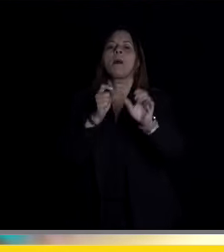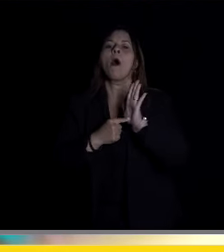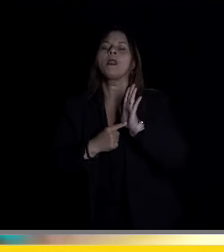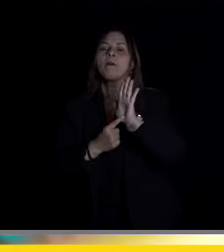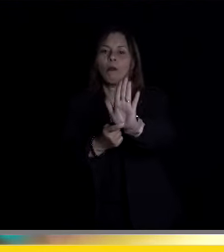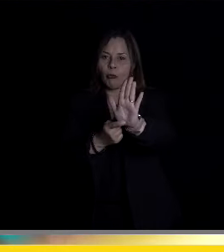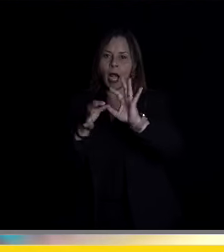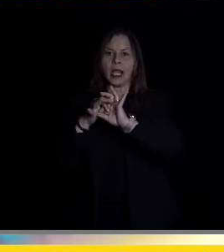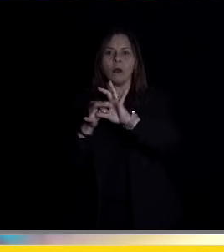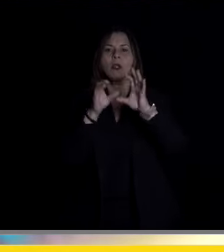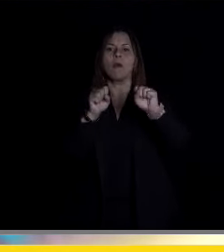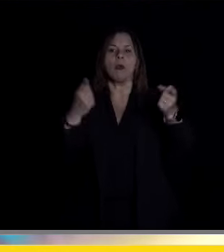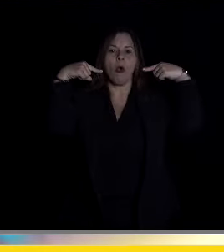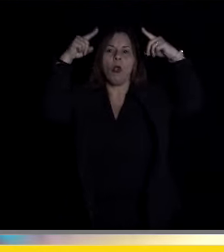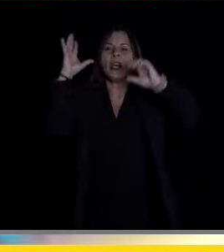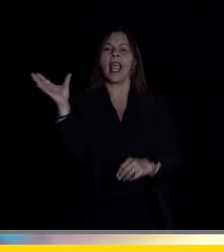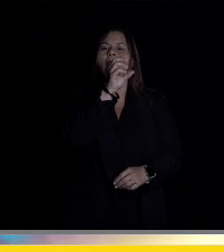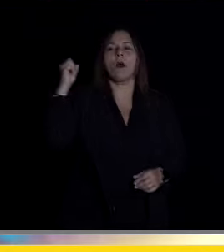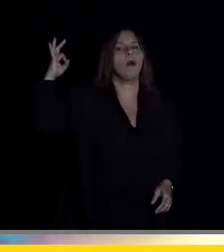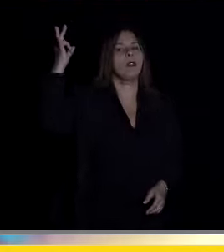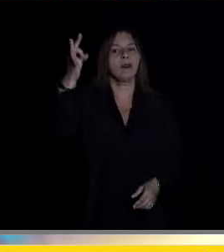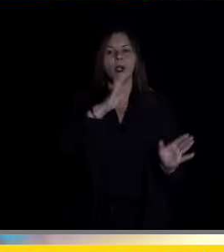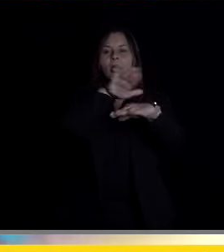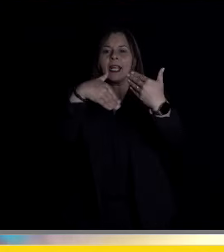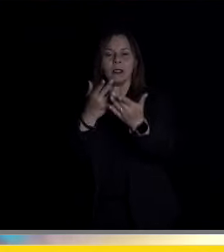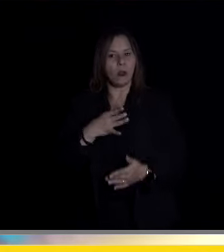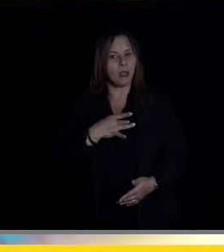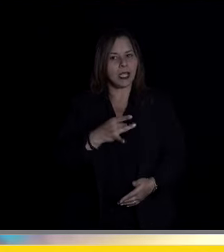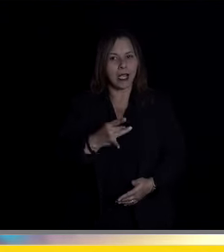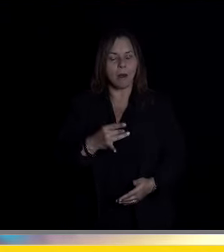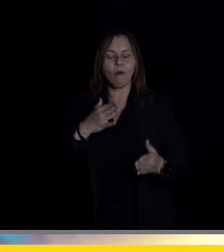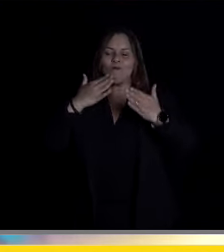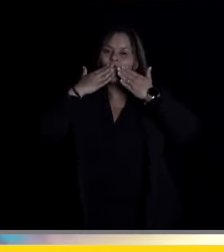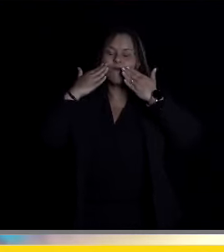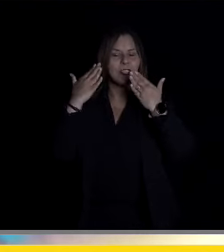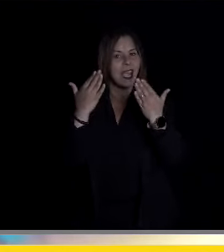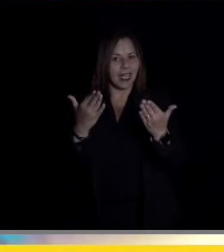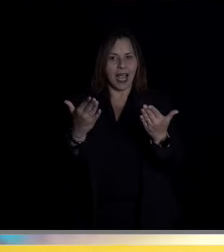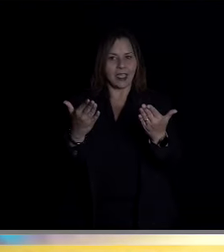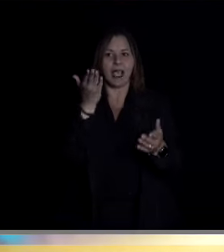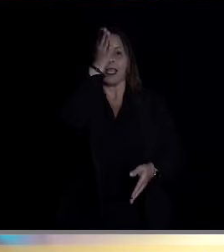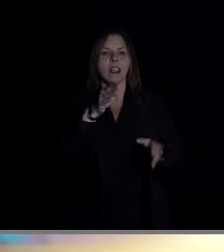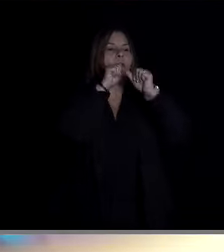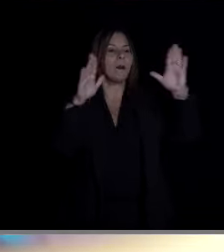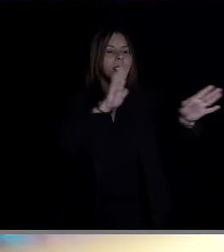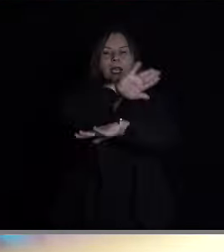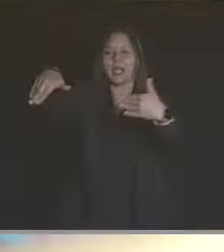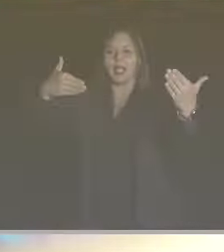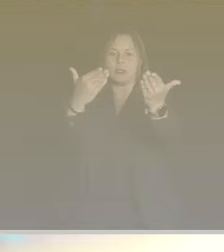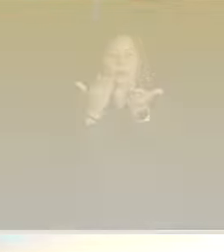que unidos podemos lograr el Caguas del futuro que todos deseamos. Muchas gracias y que Dios los bendiga a todos.